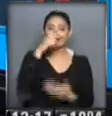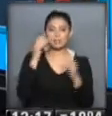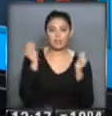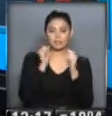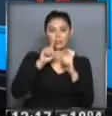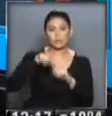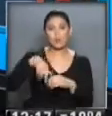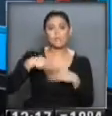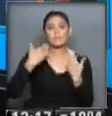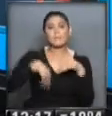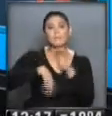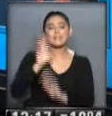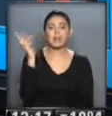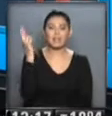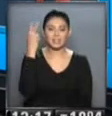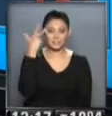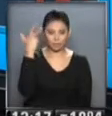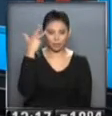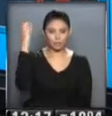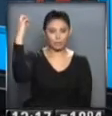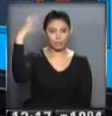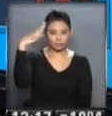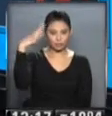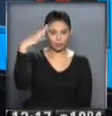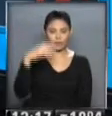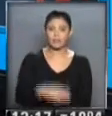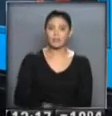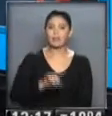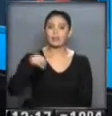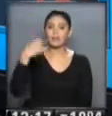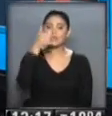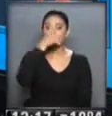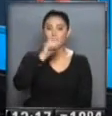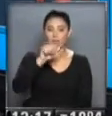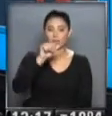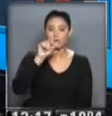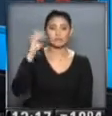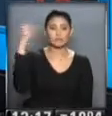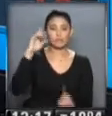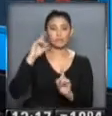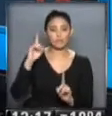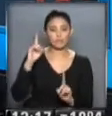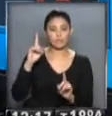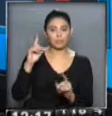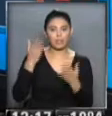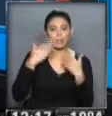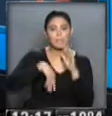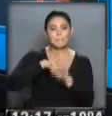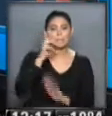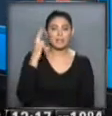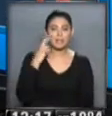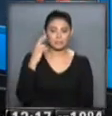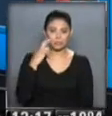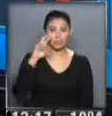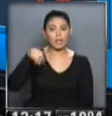máxima 18 con solazo para el 25 de mayo. Domingo sigue el sol, la máxima llega a los 19